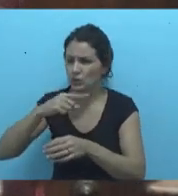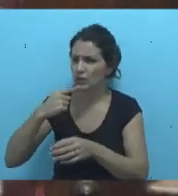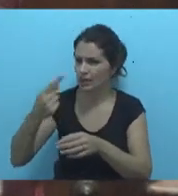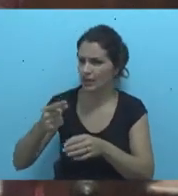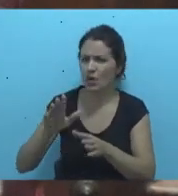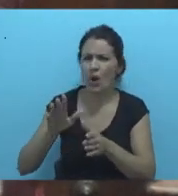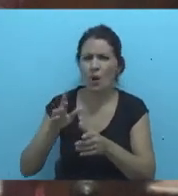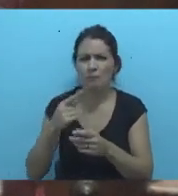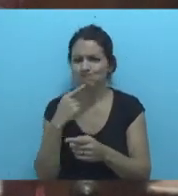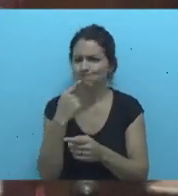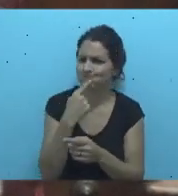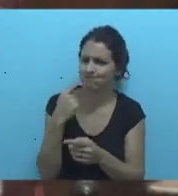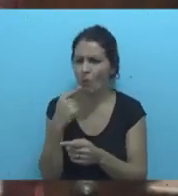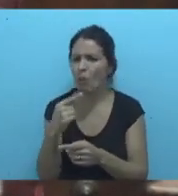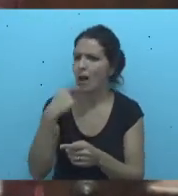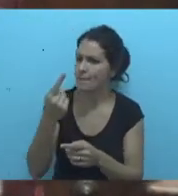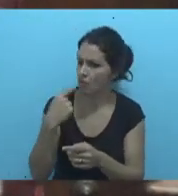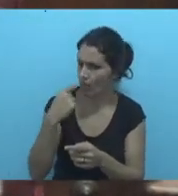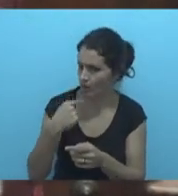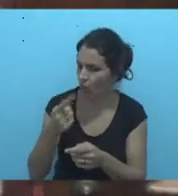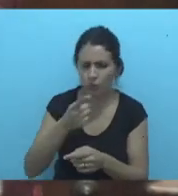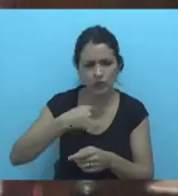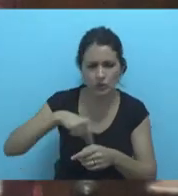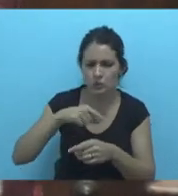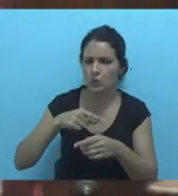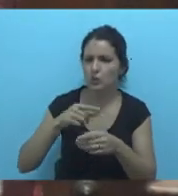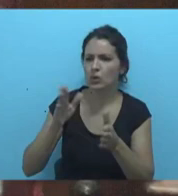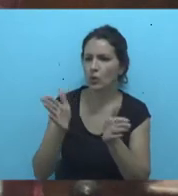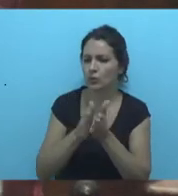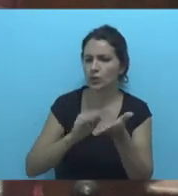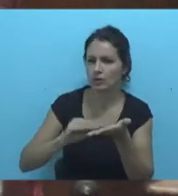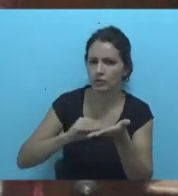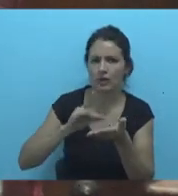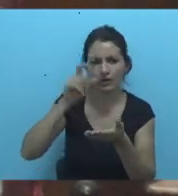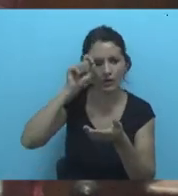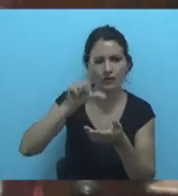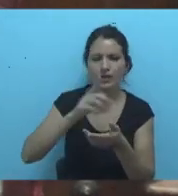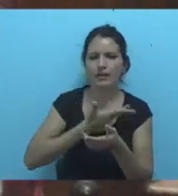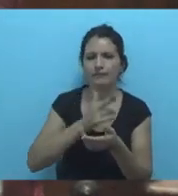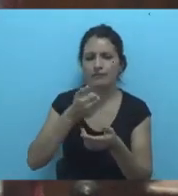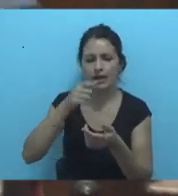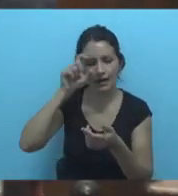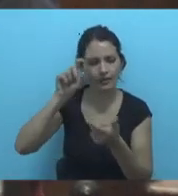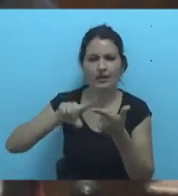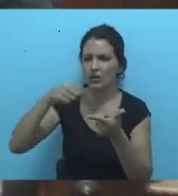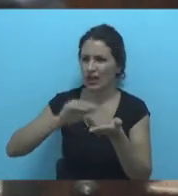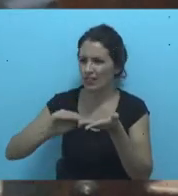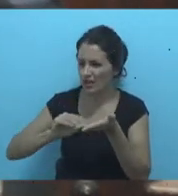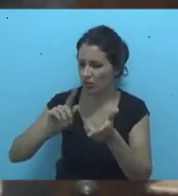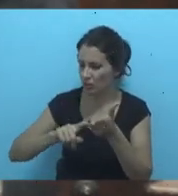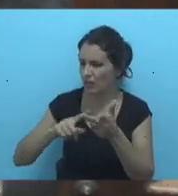cantidad de inquietudes que teníamos de la comisión, donde veíamos algunas actitudes de que, más allá que estuvieran dentro del